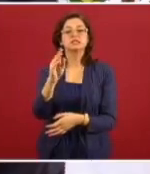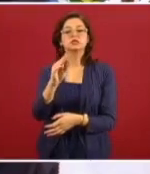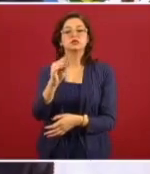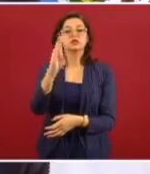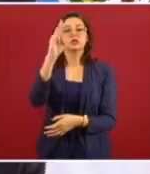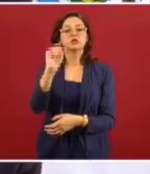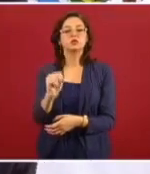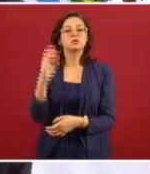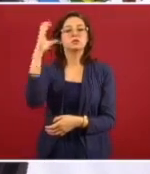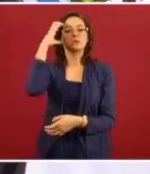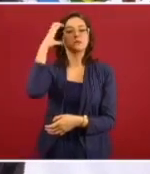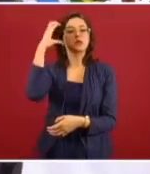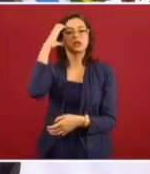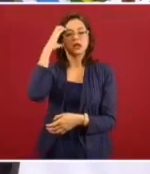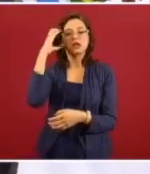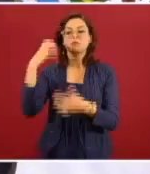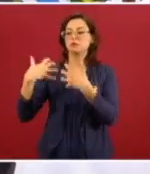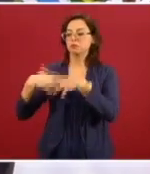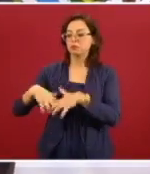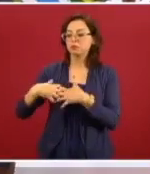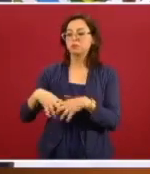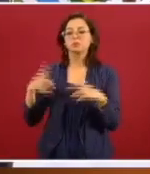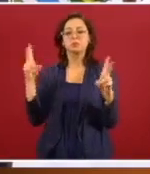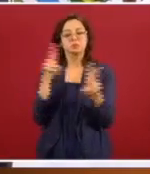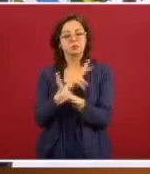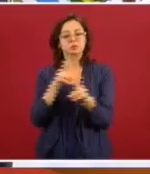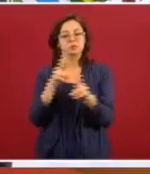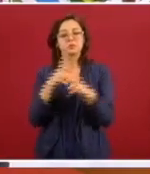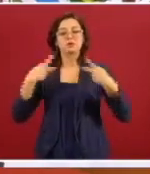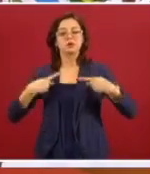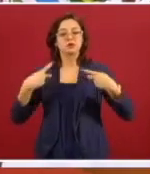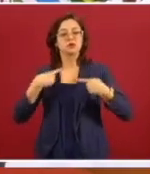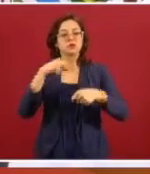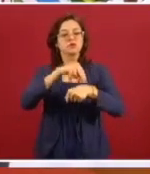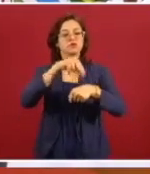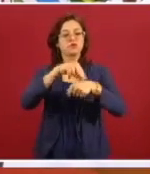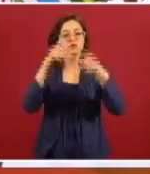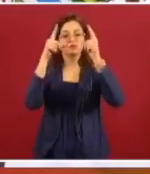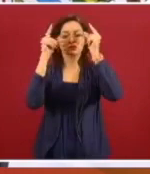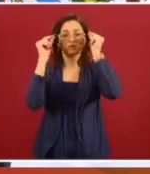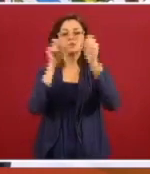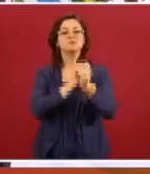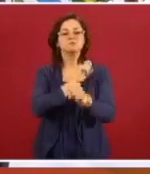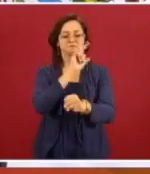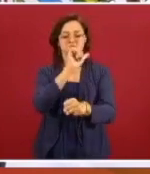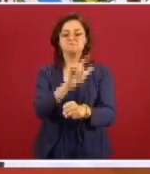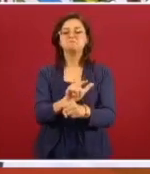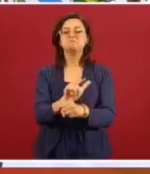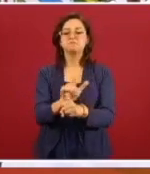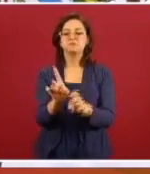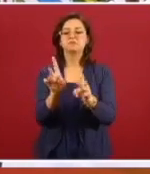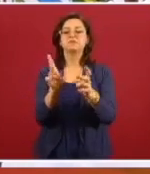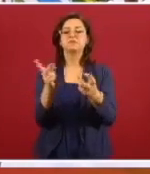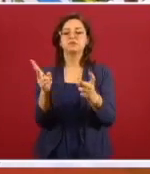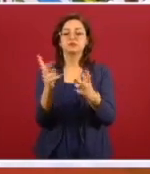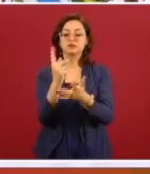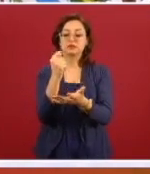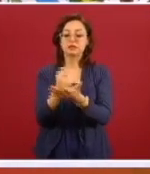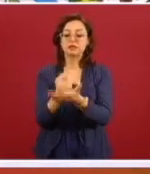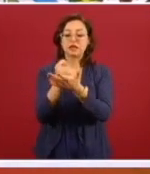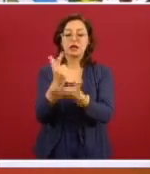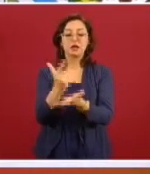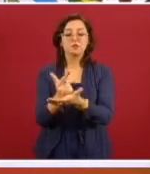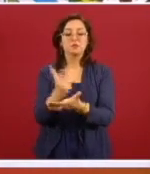1,399 camas, equipos y personal médico especializado para atender en terapia